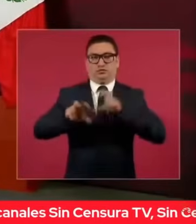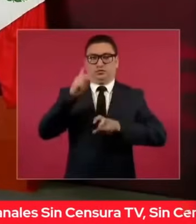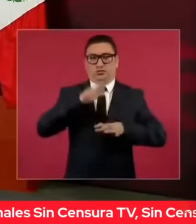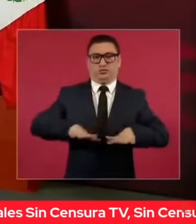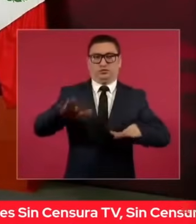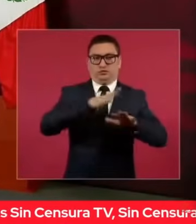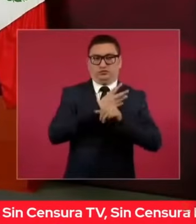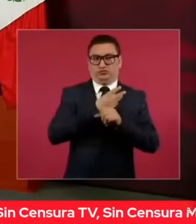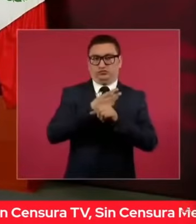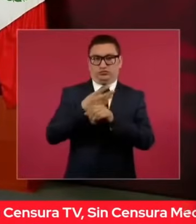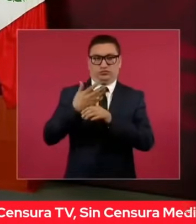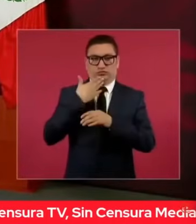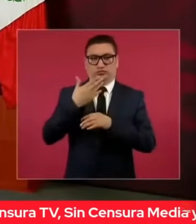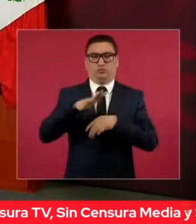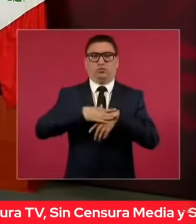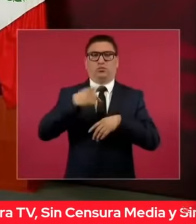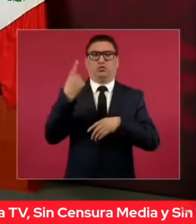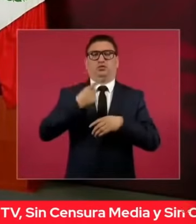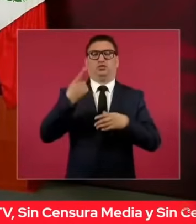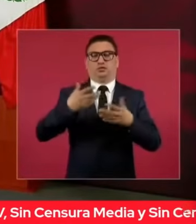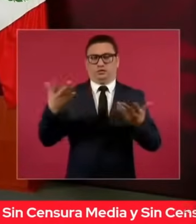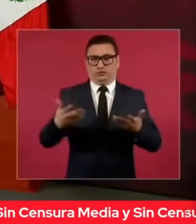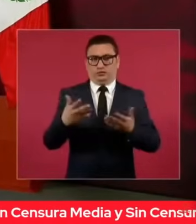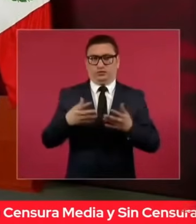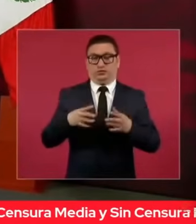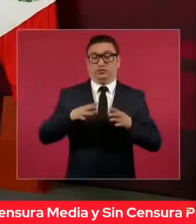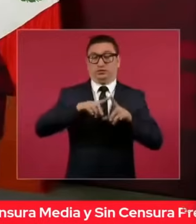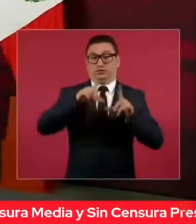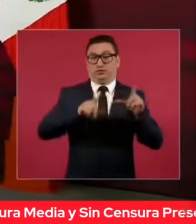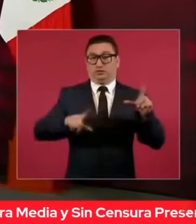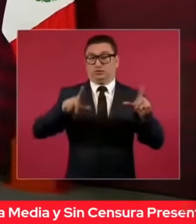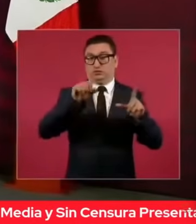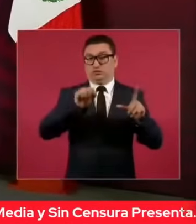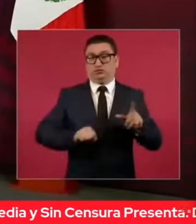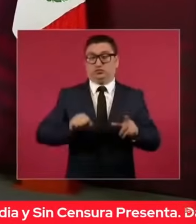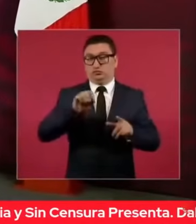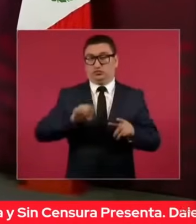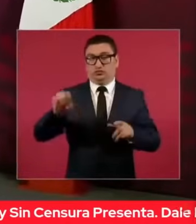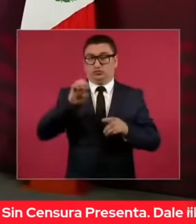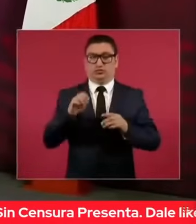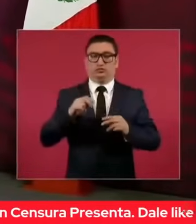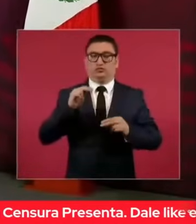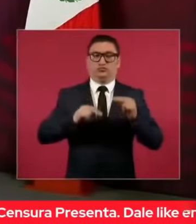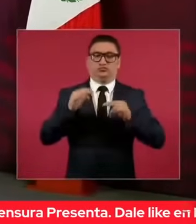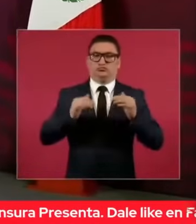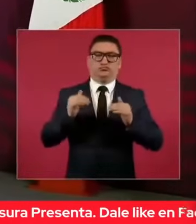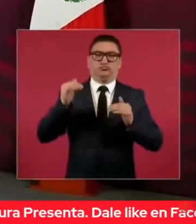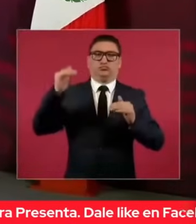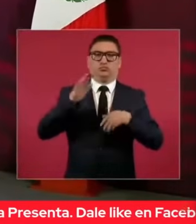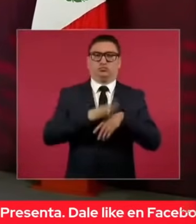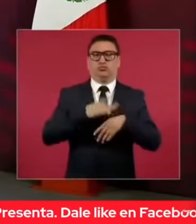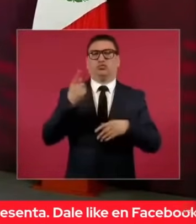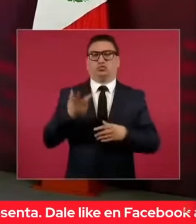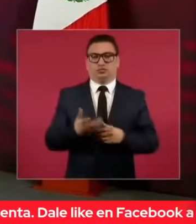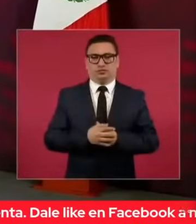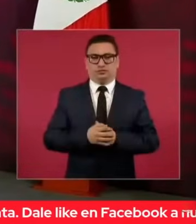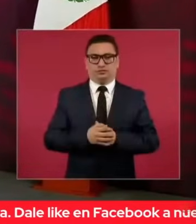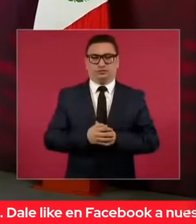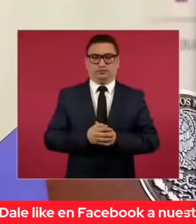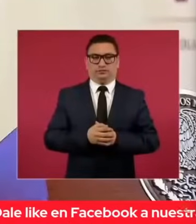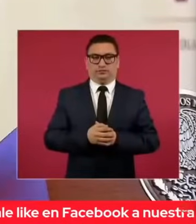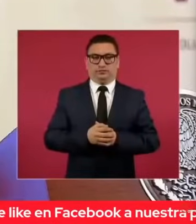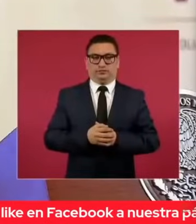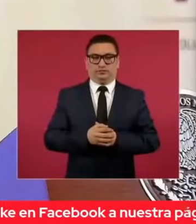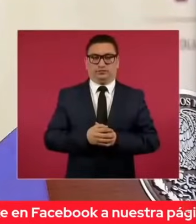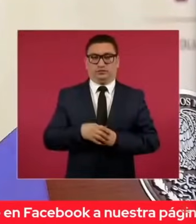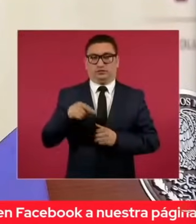¿Por qué creció el sureste al doble que el norte en el primer